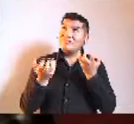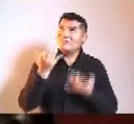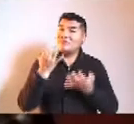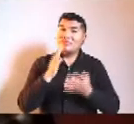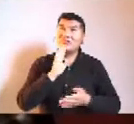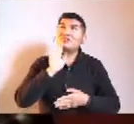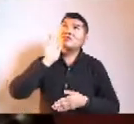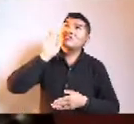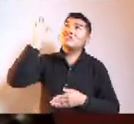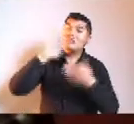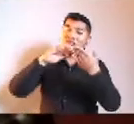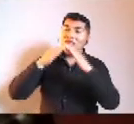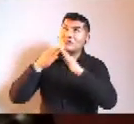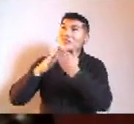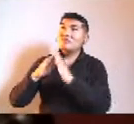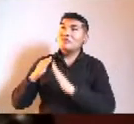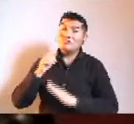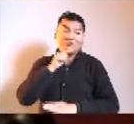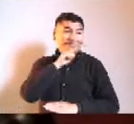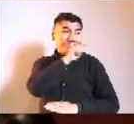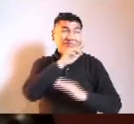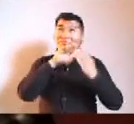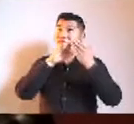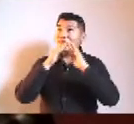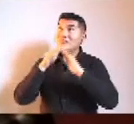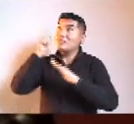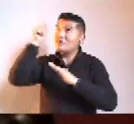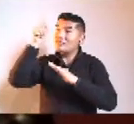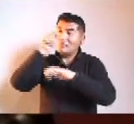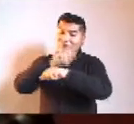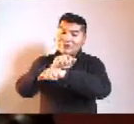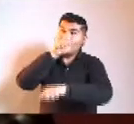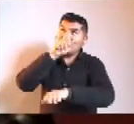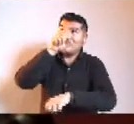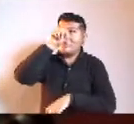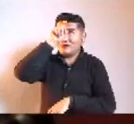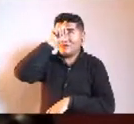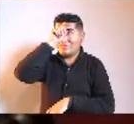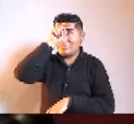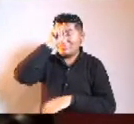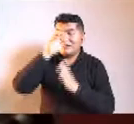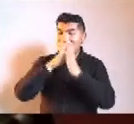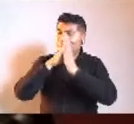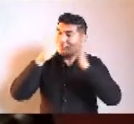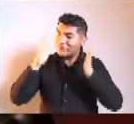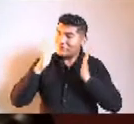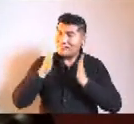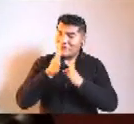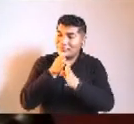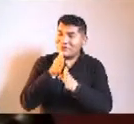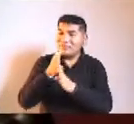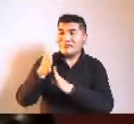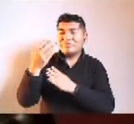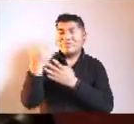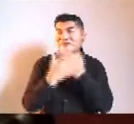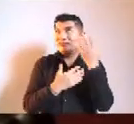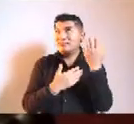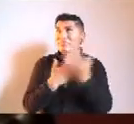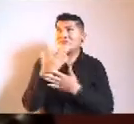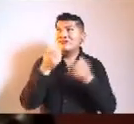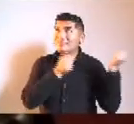tu pueblo, ese pueblo que tú mismo hiciste salir de Egipto con gran firmeza y mano